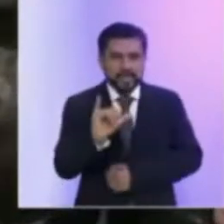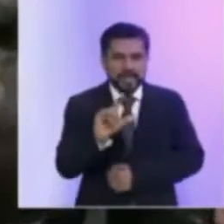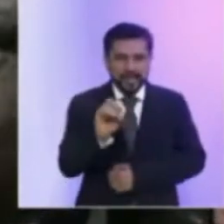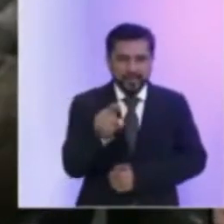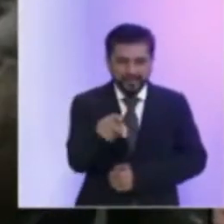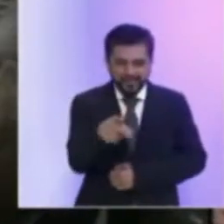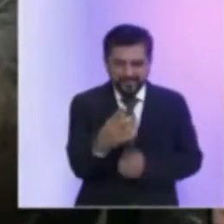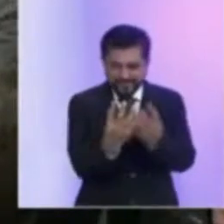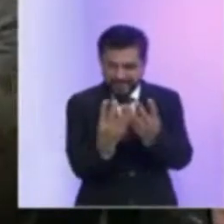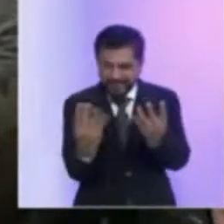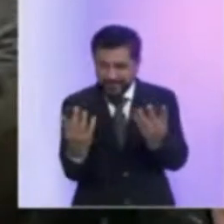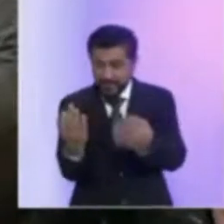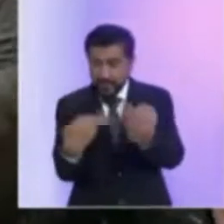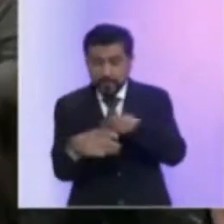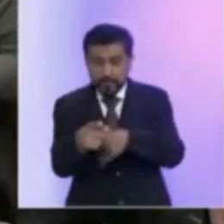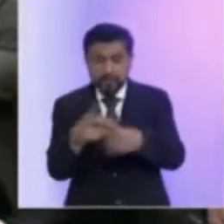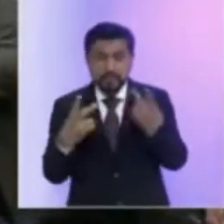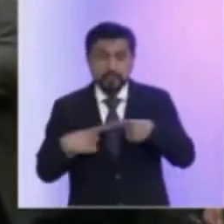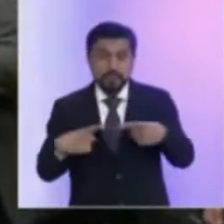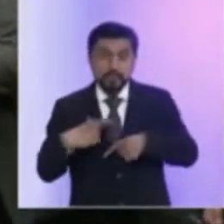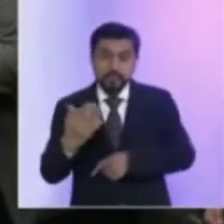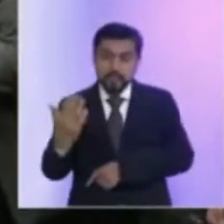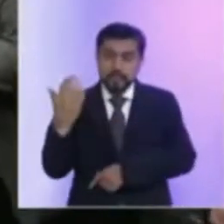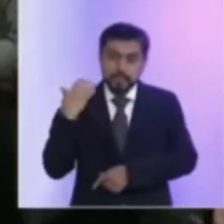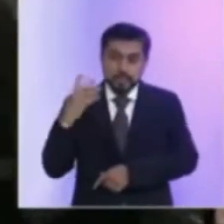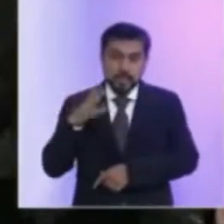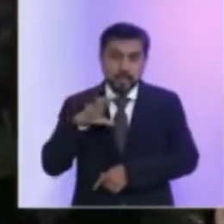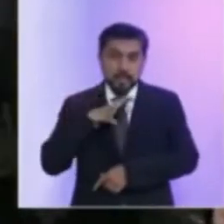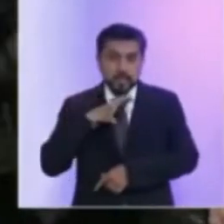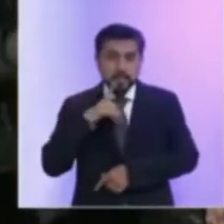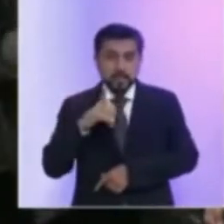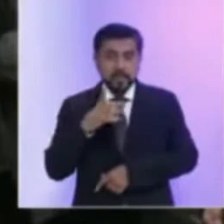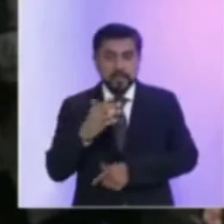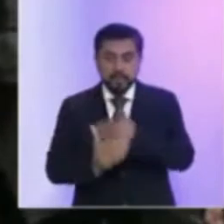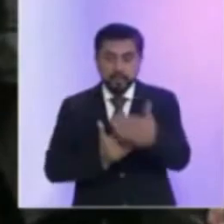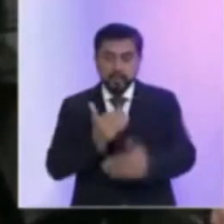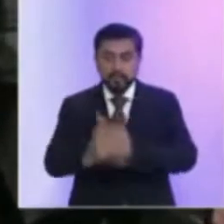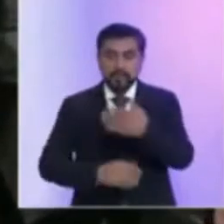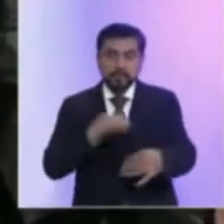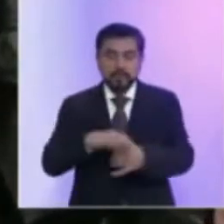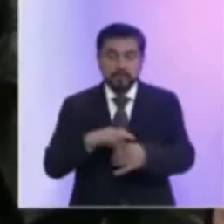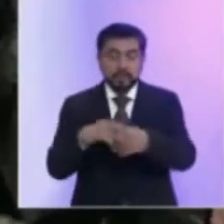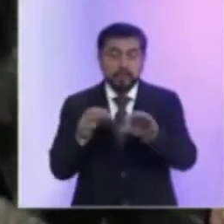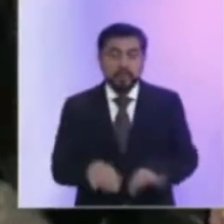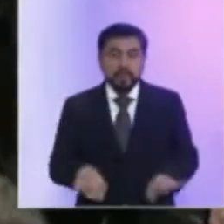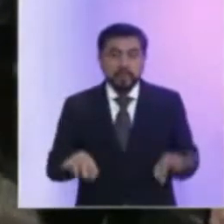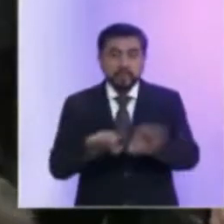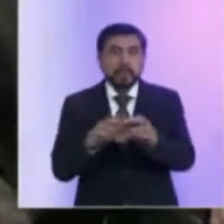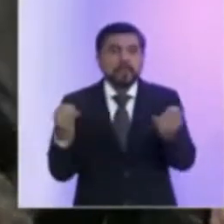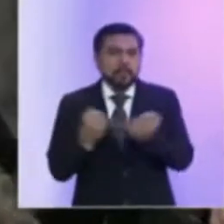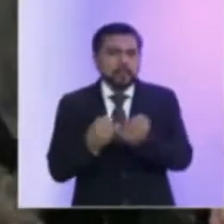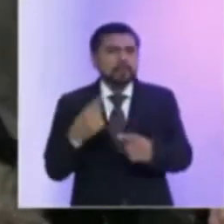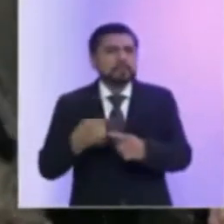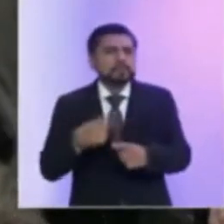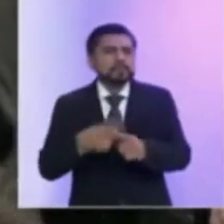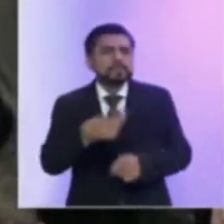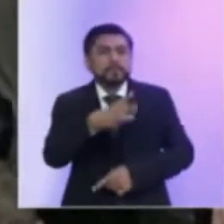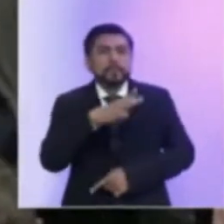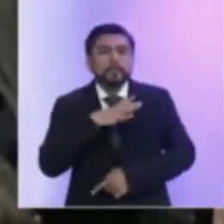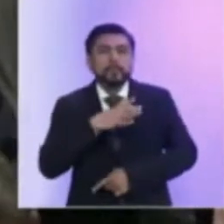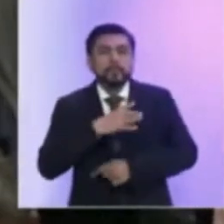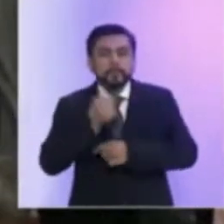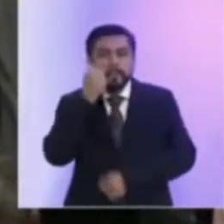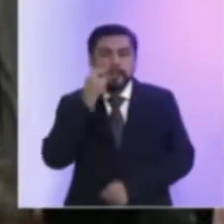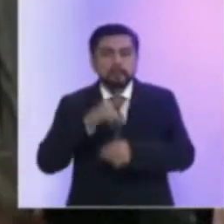estos protagonistas de las pasadas elecciones, de todo el proceso electoral. En la vocería tenemos también a la